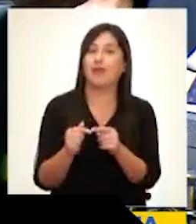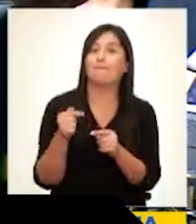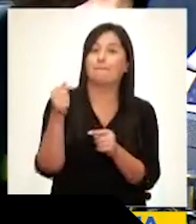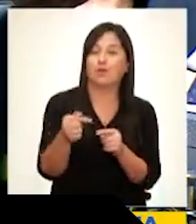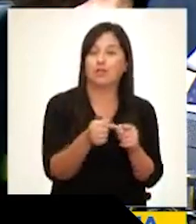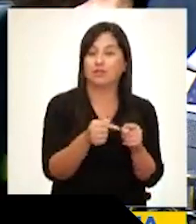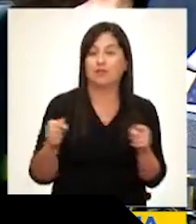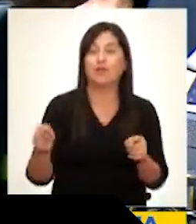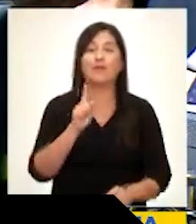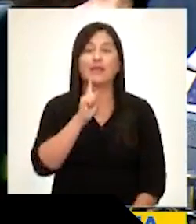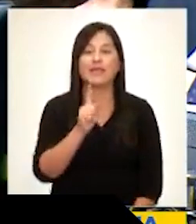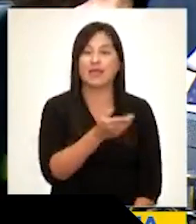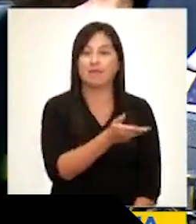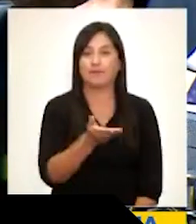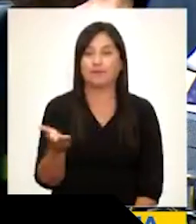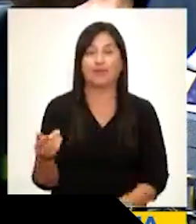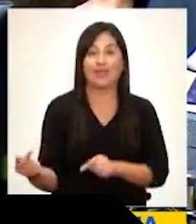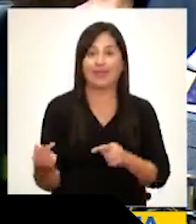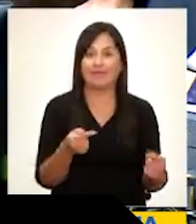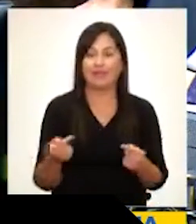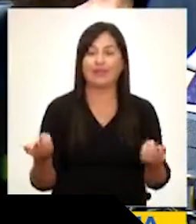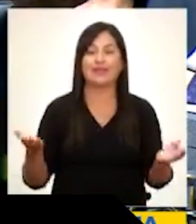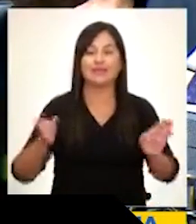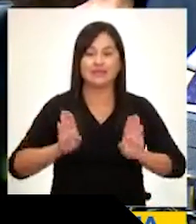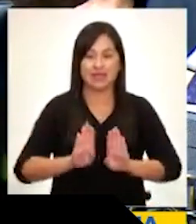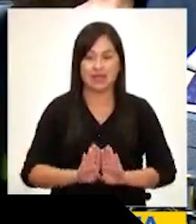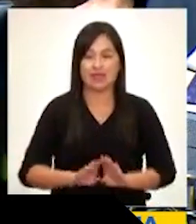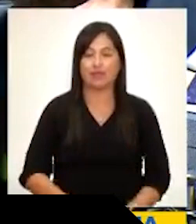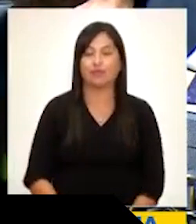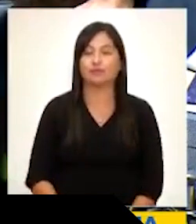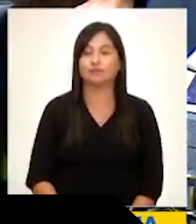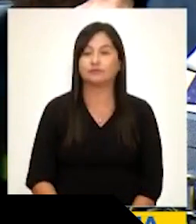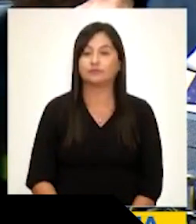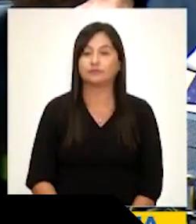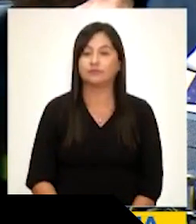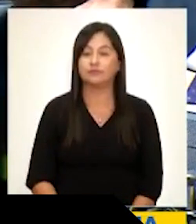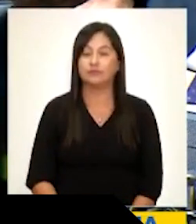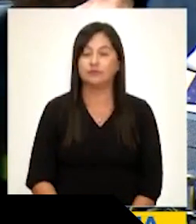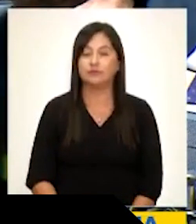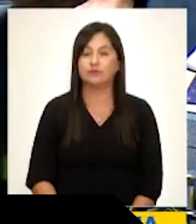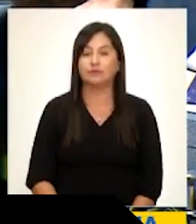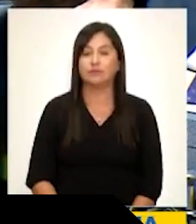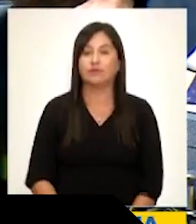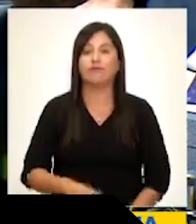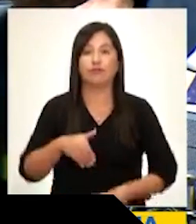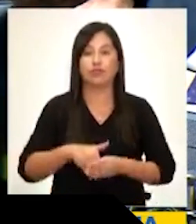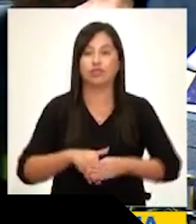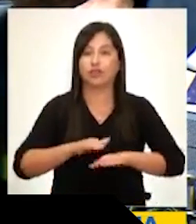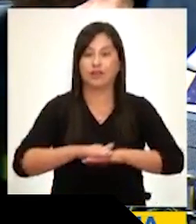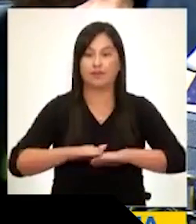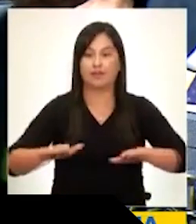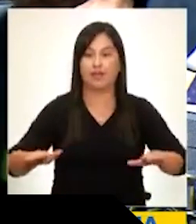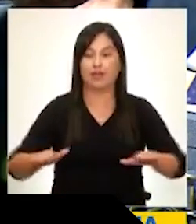el senado aprobó en general este miércoles un proyecto de ley presentado por el gobierno del presidente Gabriel borich que busca combatir el sobreendeudamiento de las